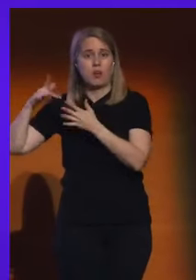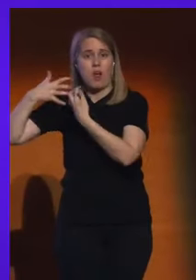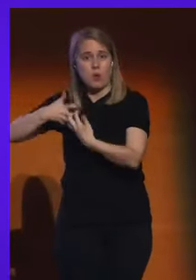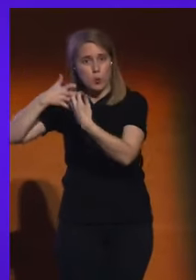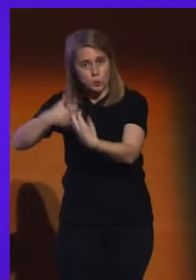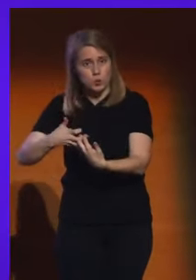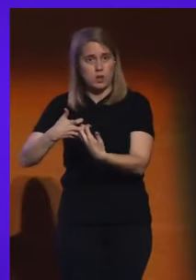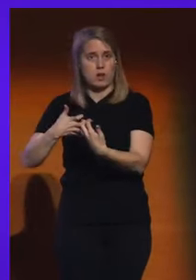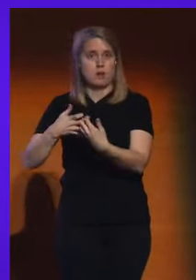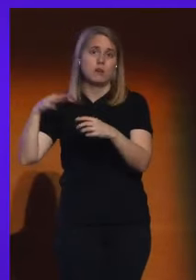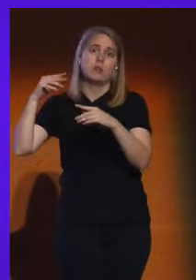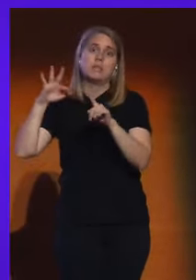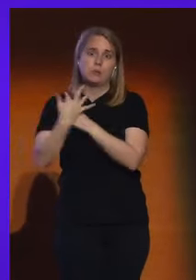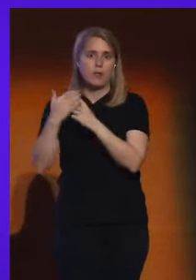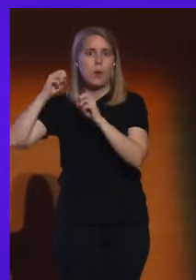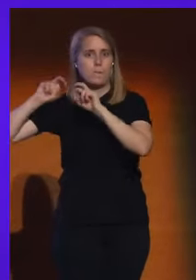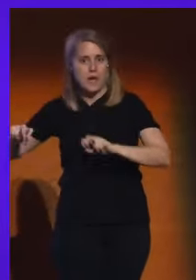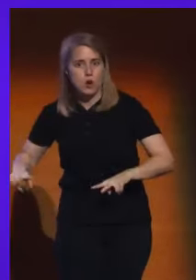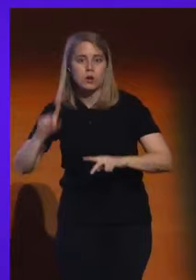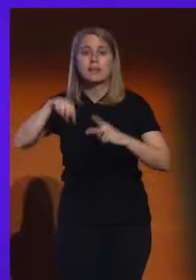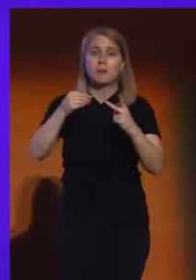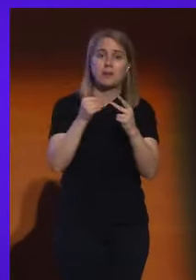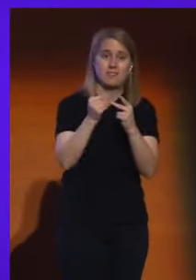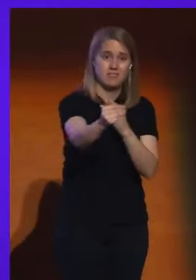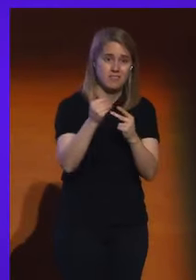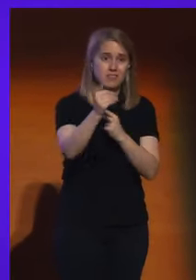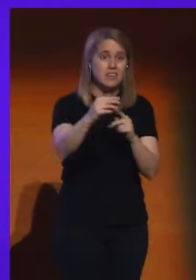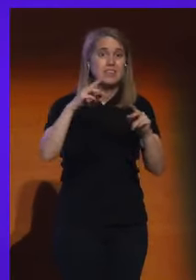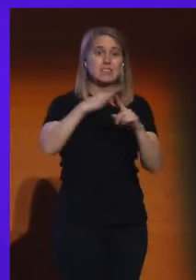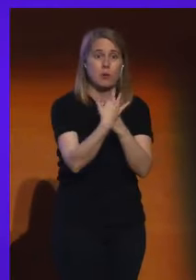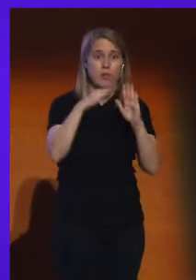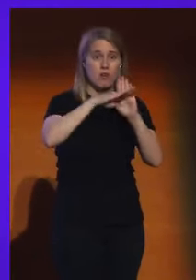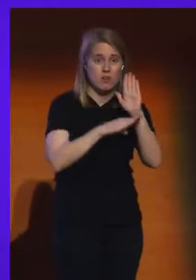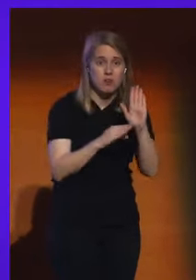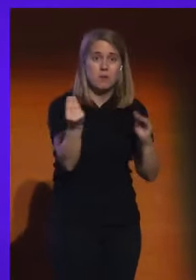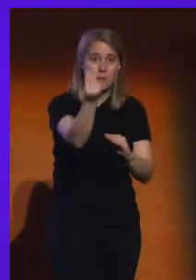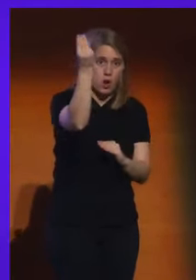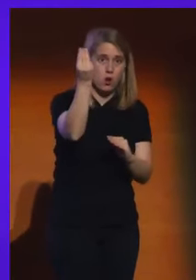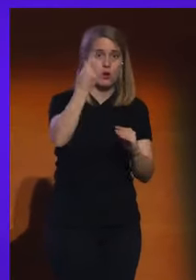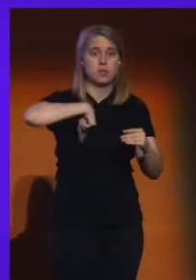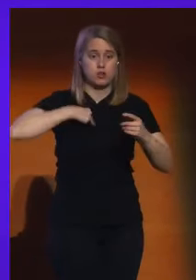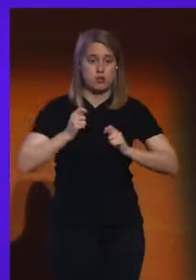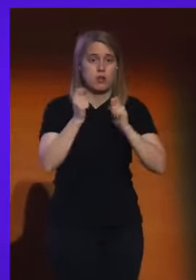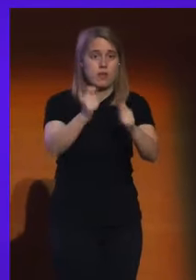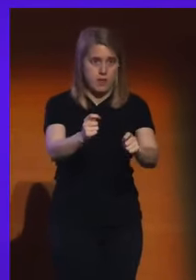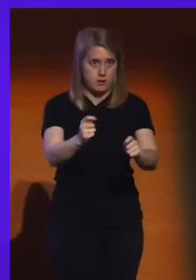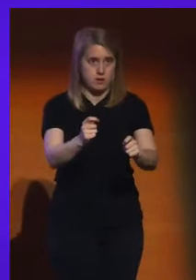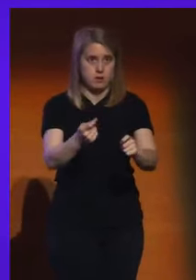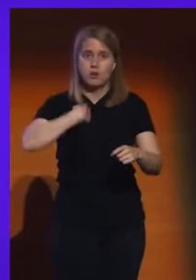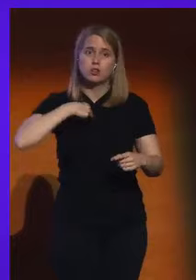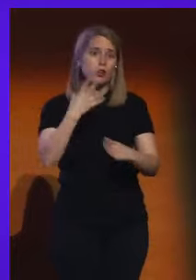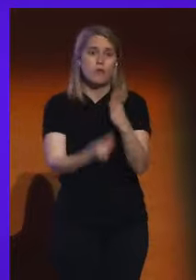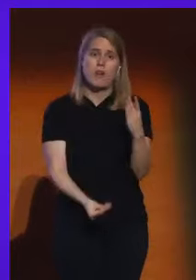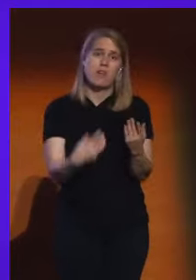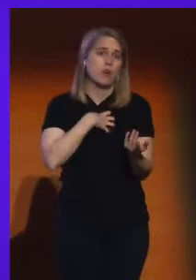condiciones incomparablemente peores, y por los que vendrán en las condiciones mejores que les legaremos. No les podemos